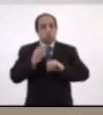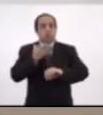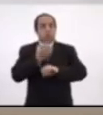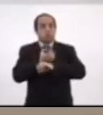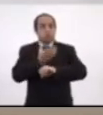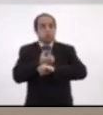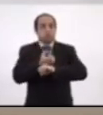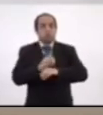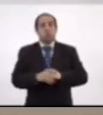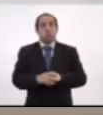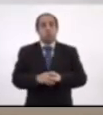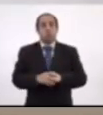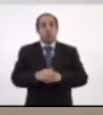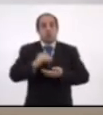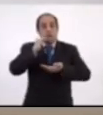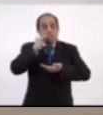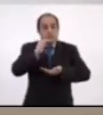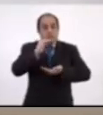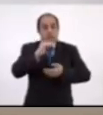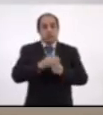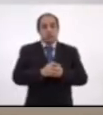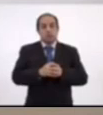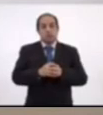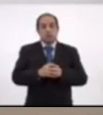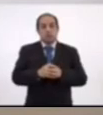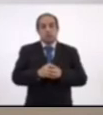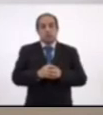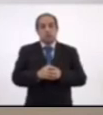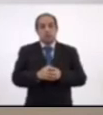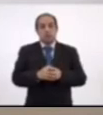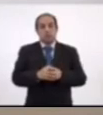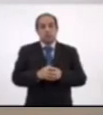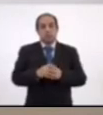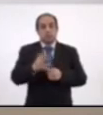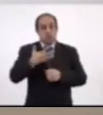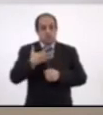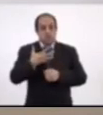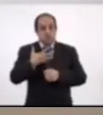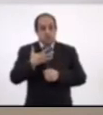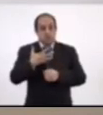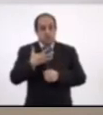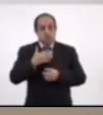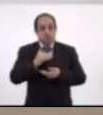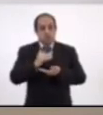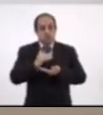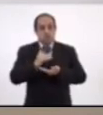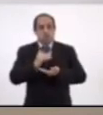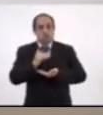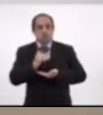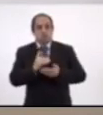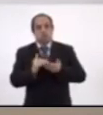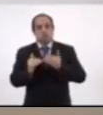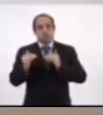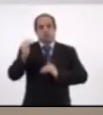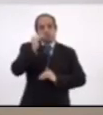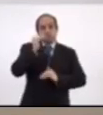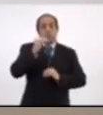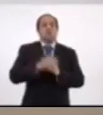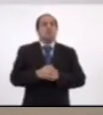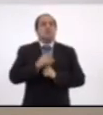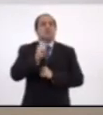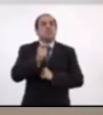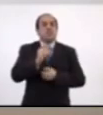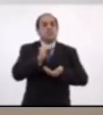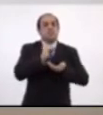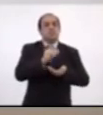en donde la capacidad instalada estaba siendo superada. Capacidad instalada me refiero particularmente